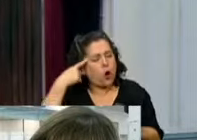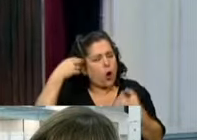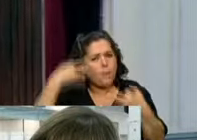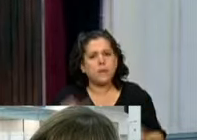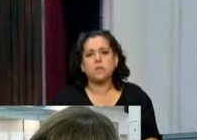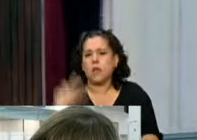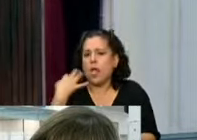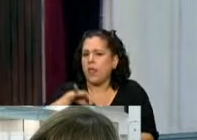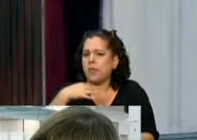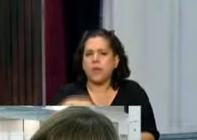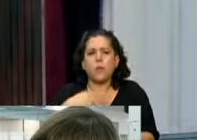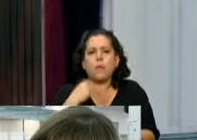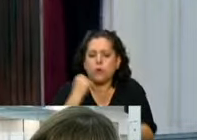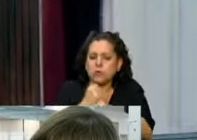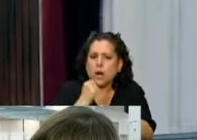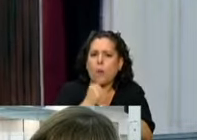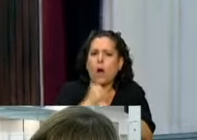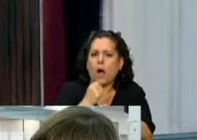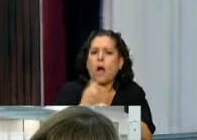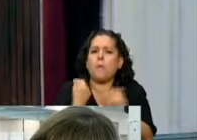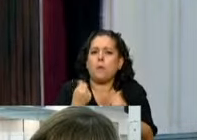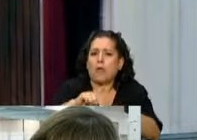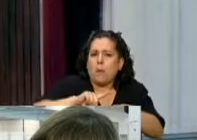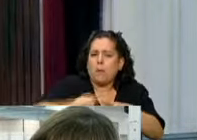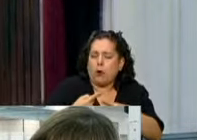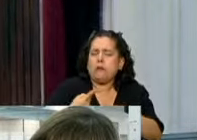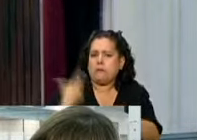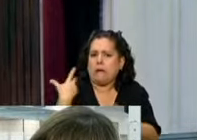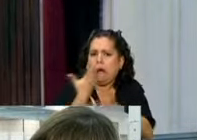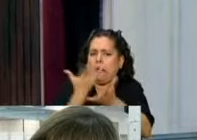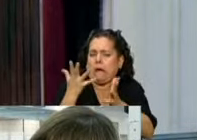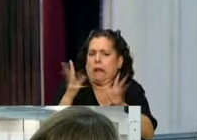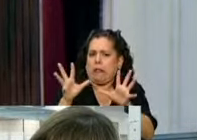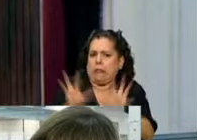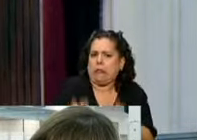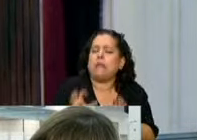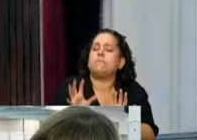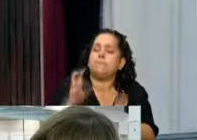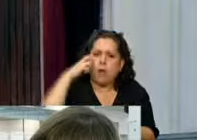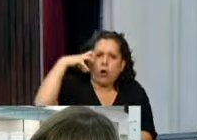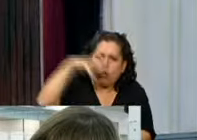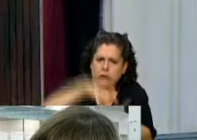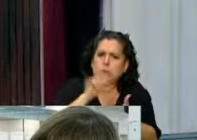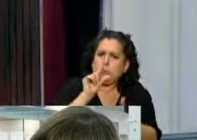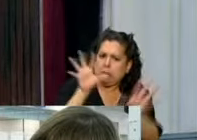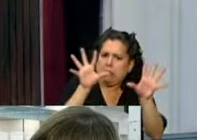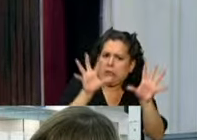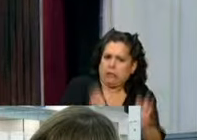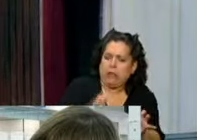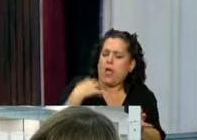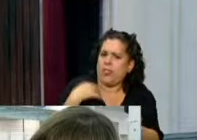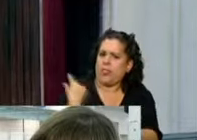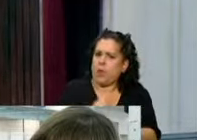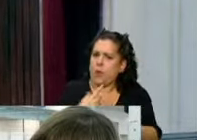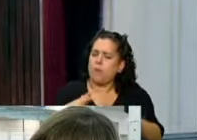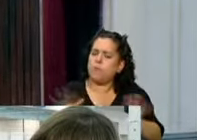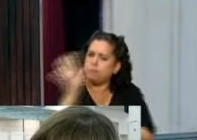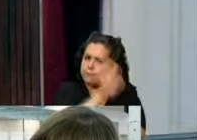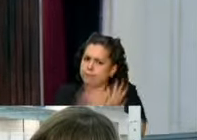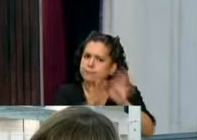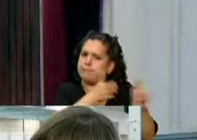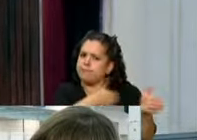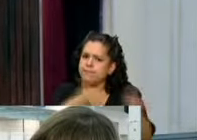contexto de inflación baja pueda activarse un suba de los saberes